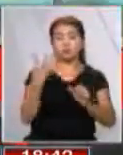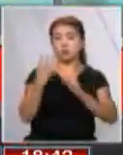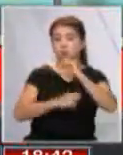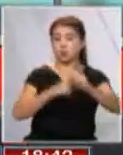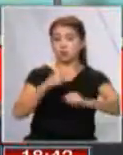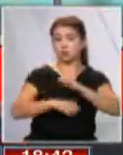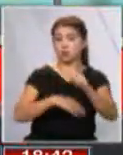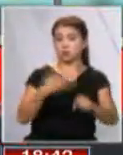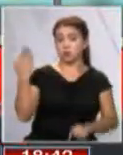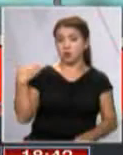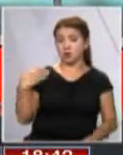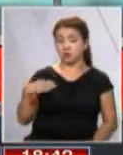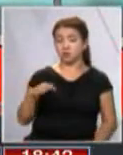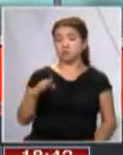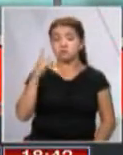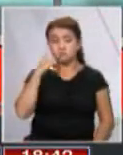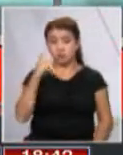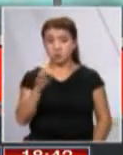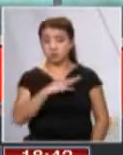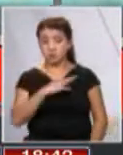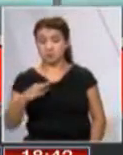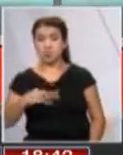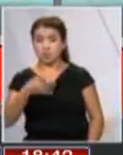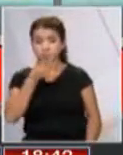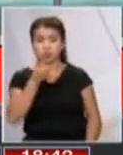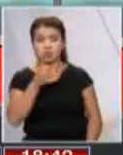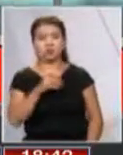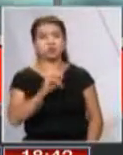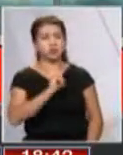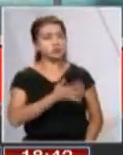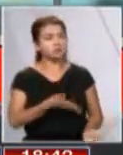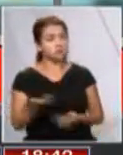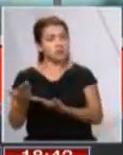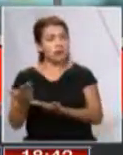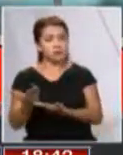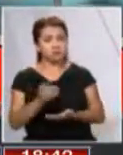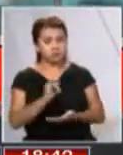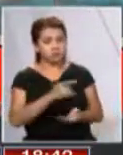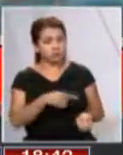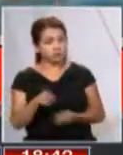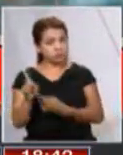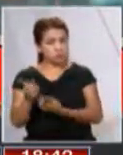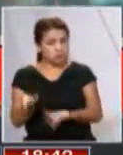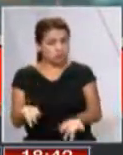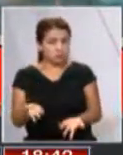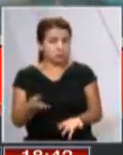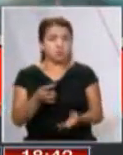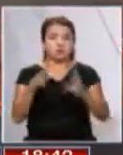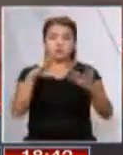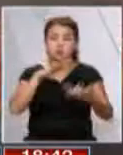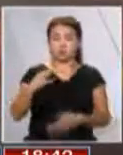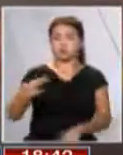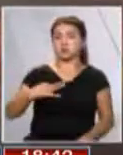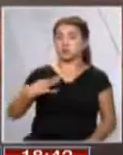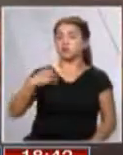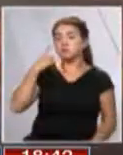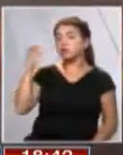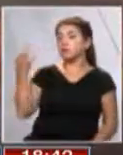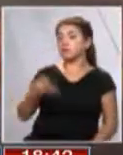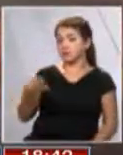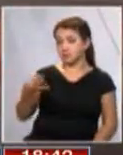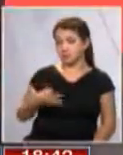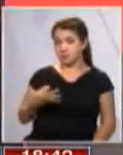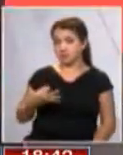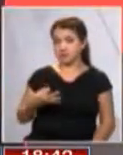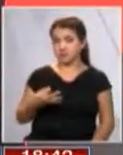estarán en movimiento y eso la ministra pasqual porque dice que están representadas empresarias representantes del mundo civil pero efectivamente aquí en el otro